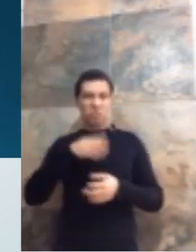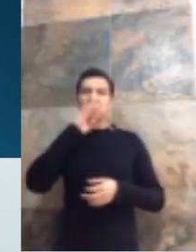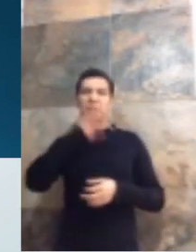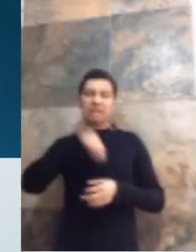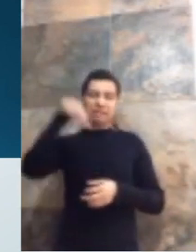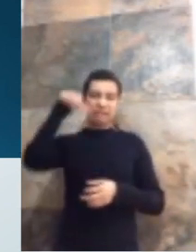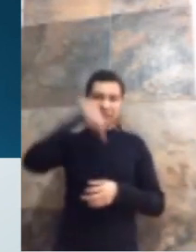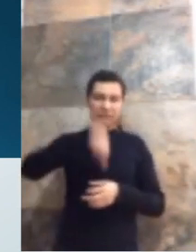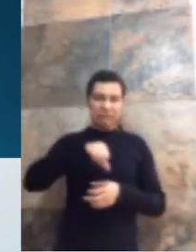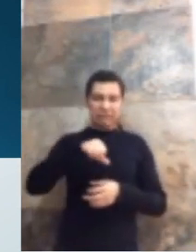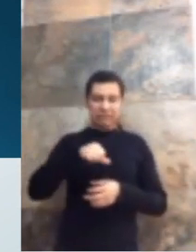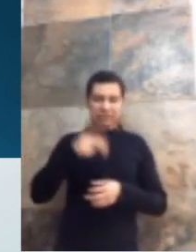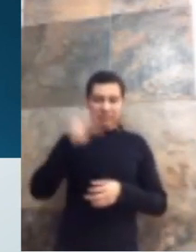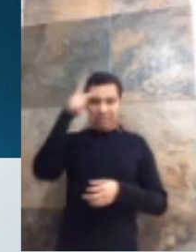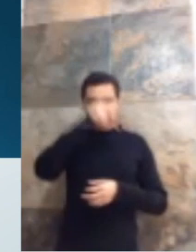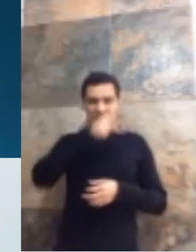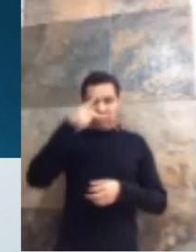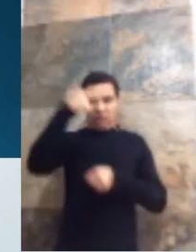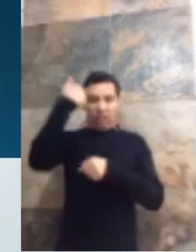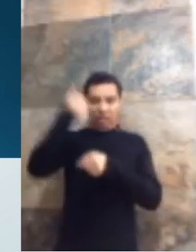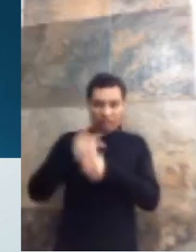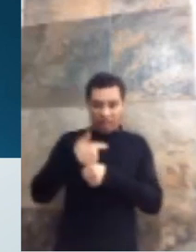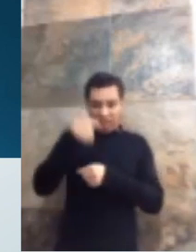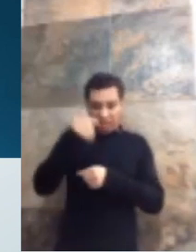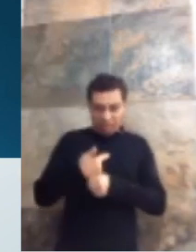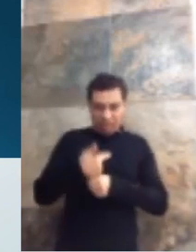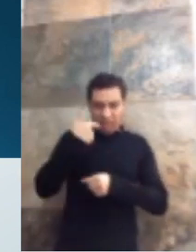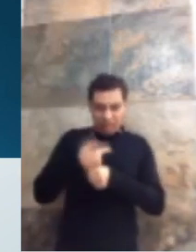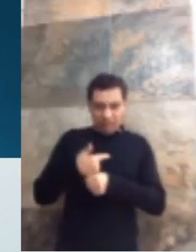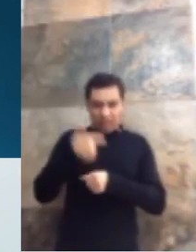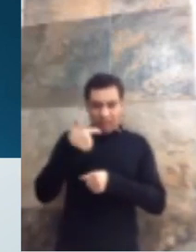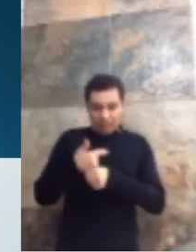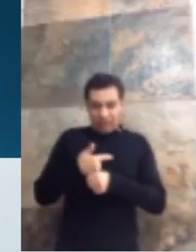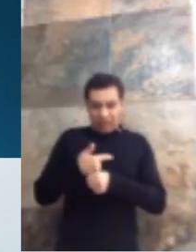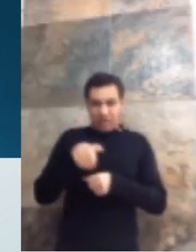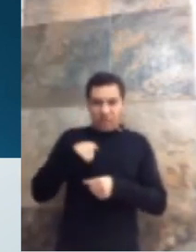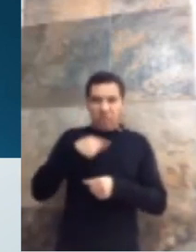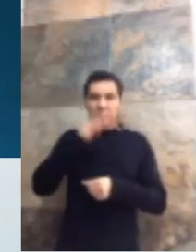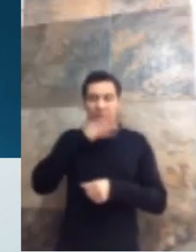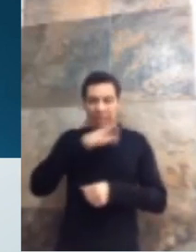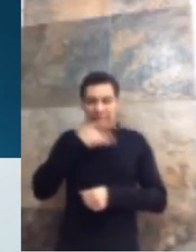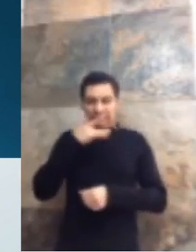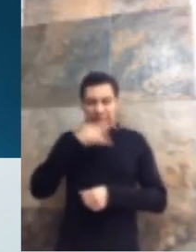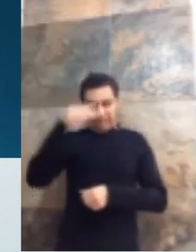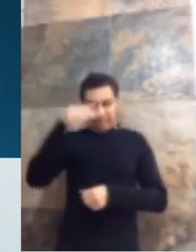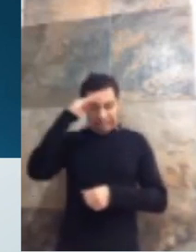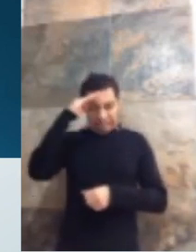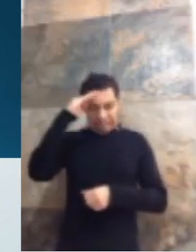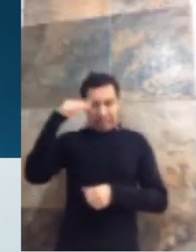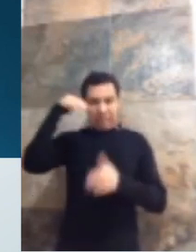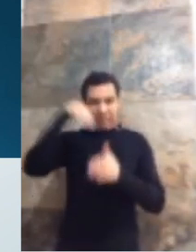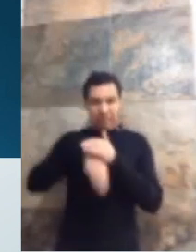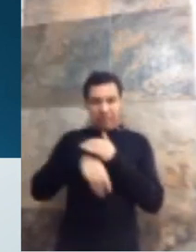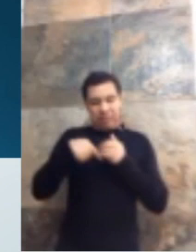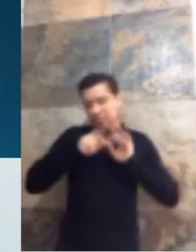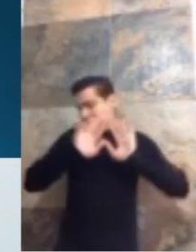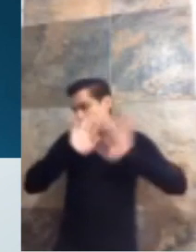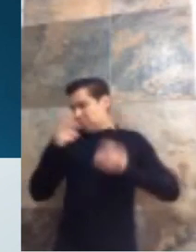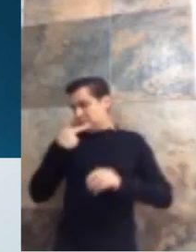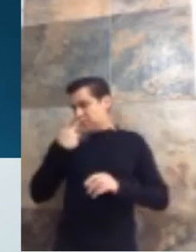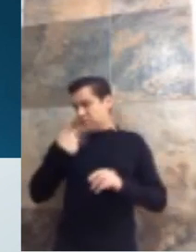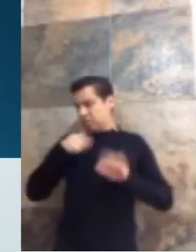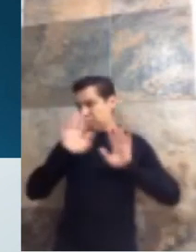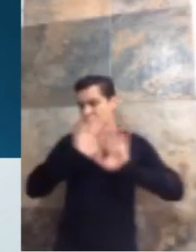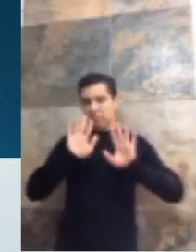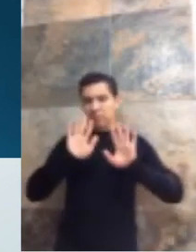gustar, y entonces me van a juzgar y me van a tratar mal, y yo no me quiero exponer a eso. ¿Qué hay que hacer? Hay que superar